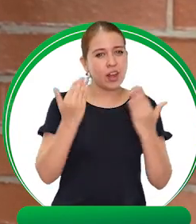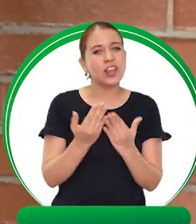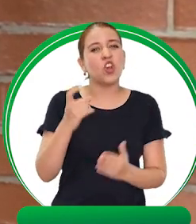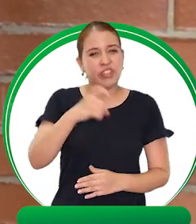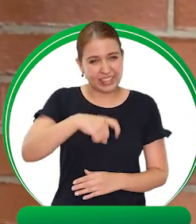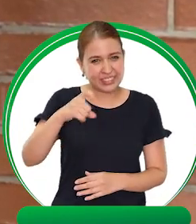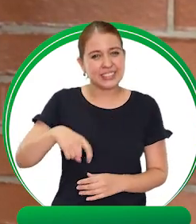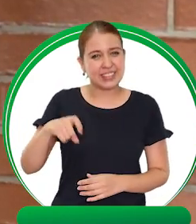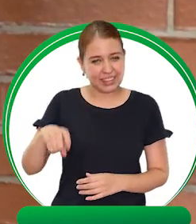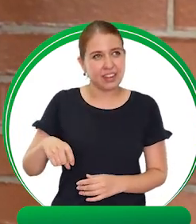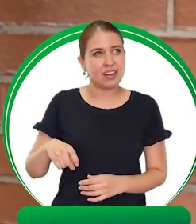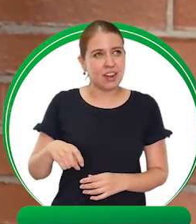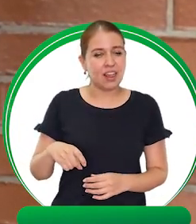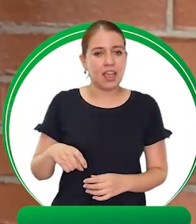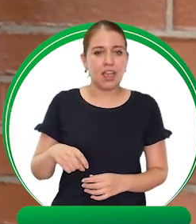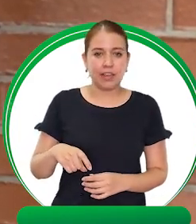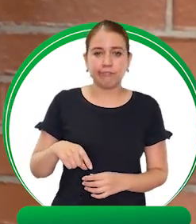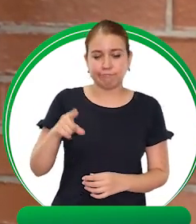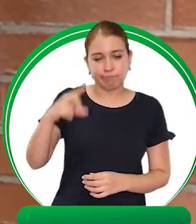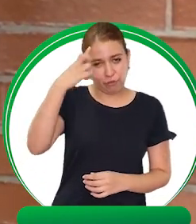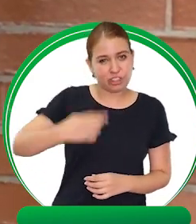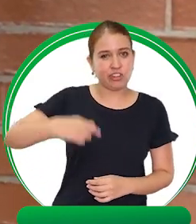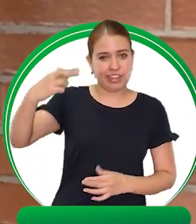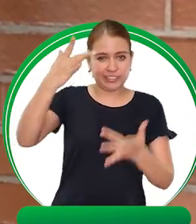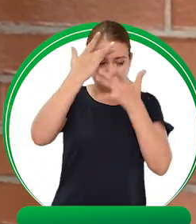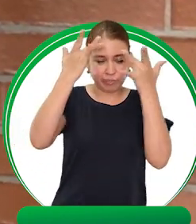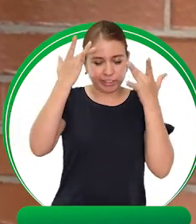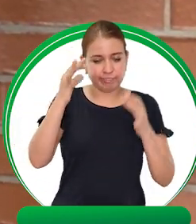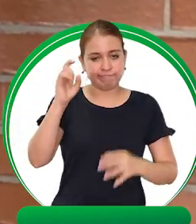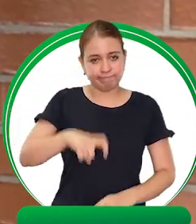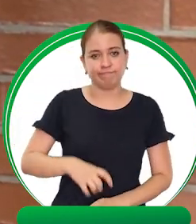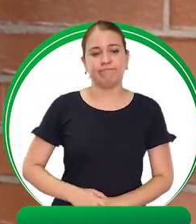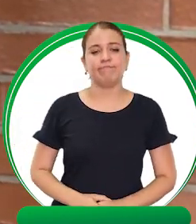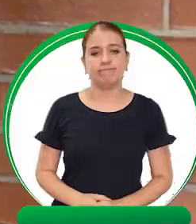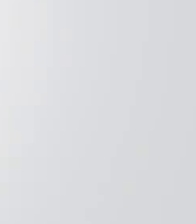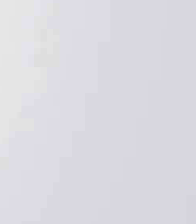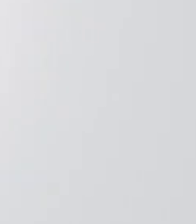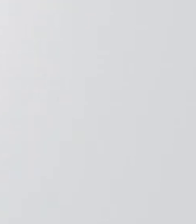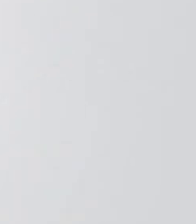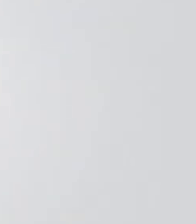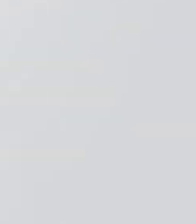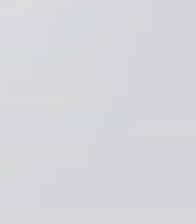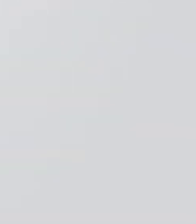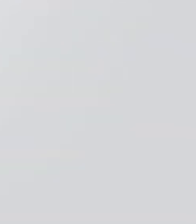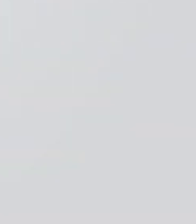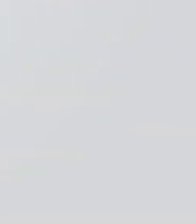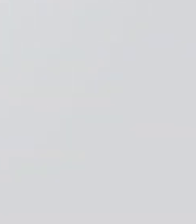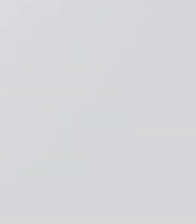necesitan los colegios para mí es llevar más personas que sean expertas en esto.